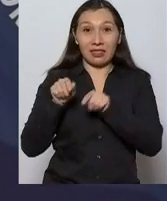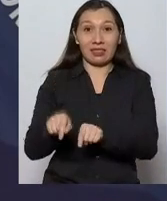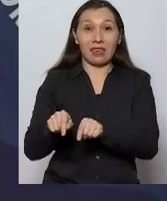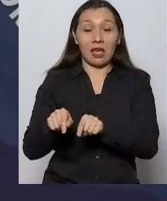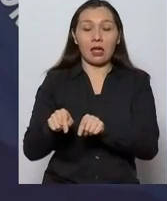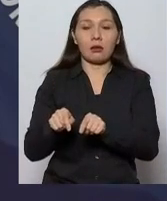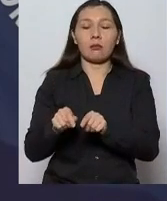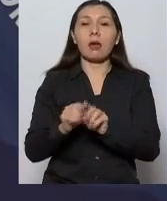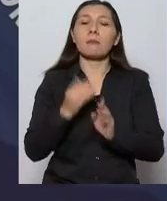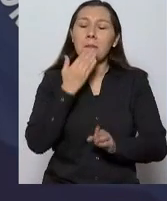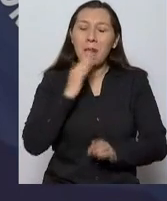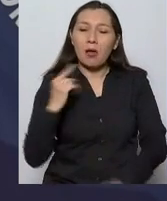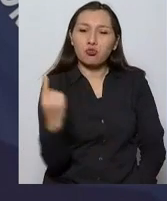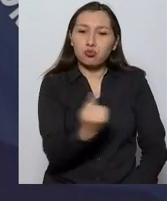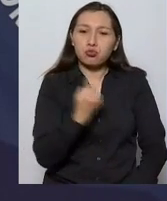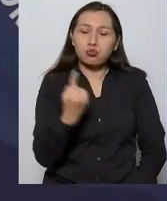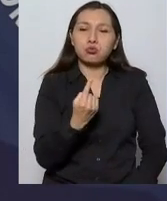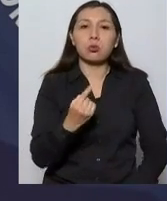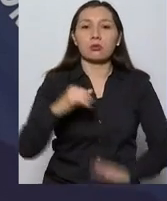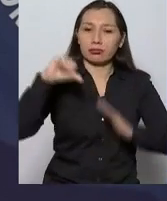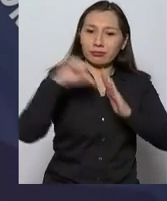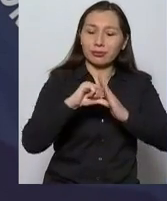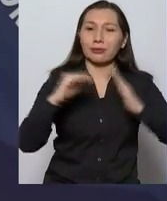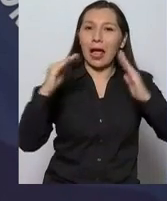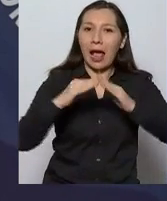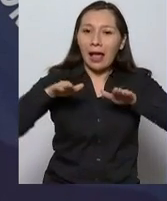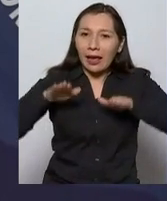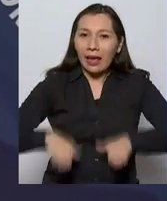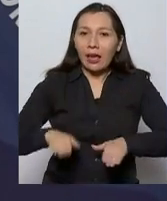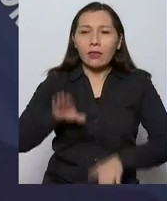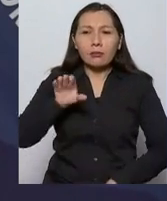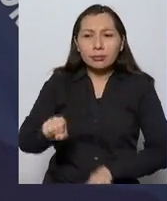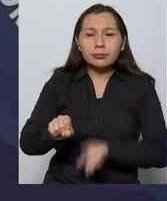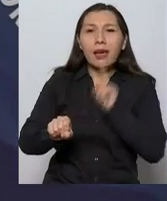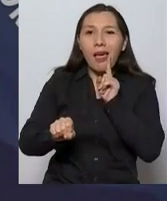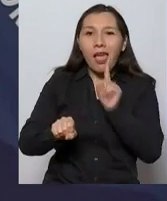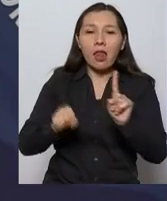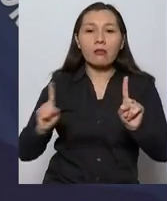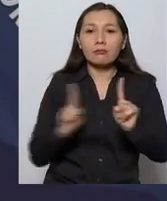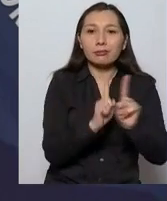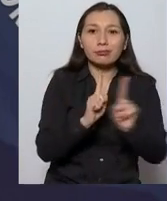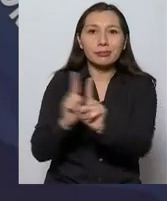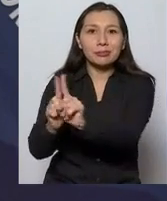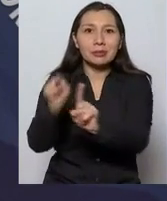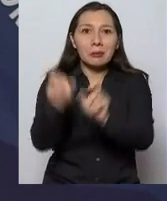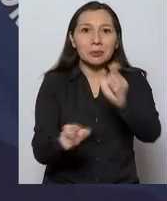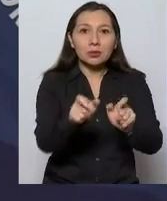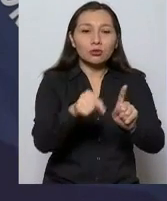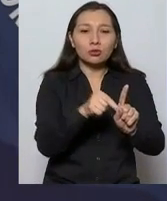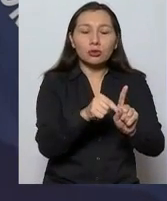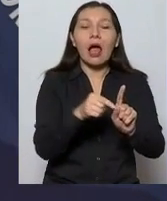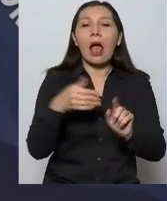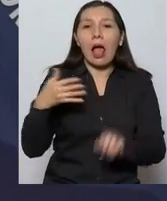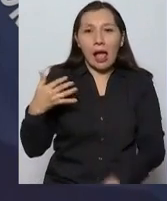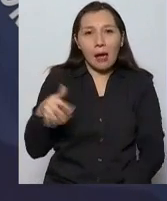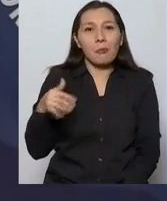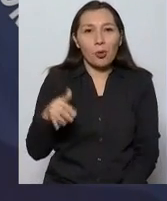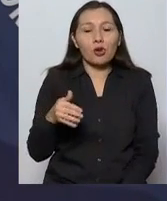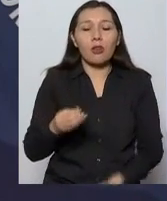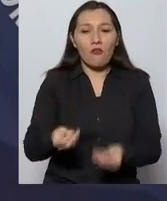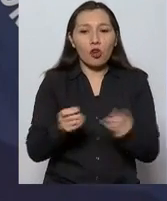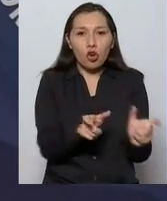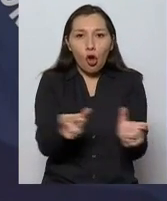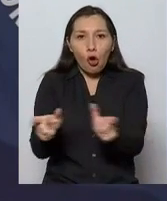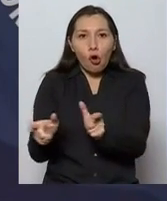el aislamiento, la cuarentena, el identificar a sus contactos es esencial para el